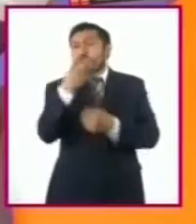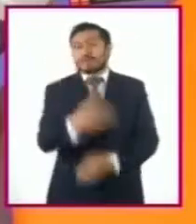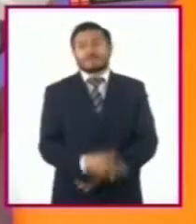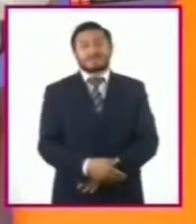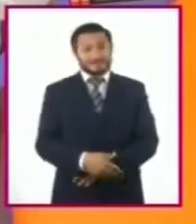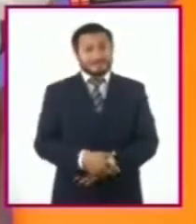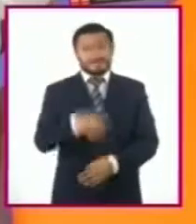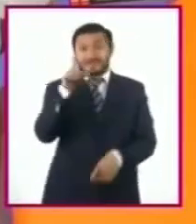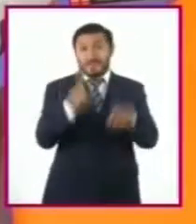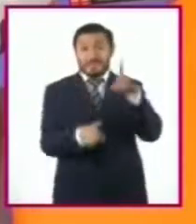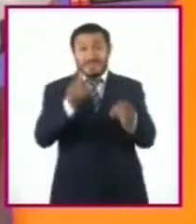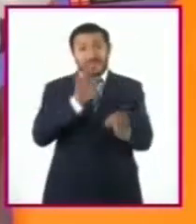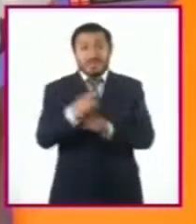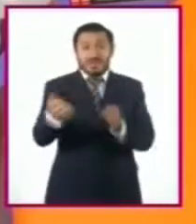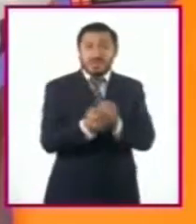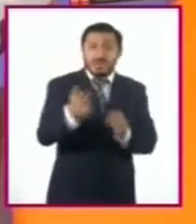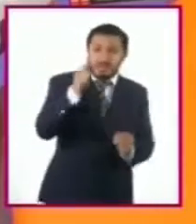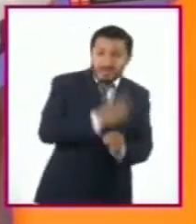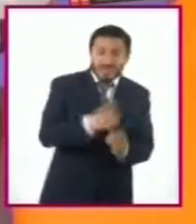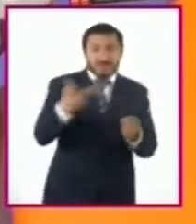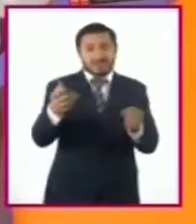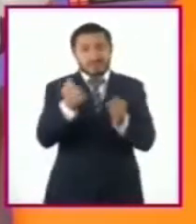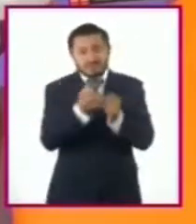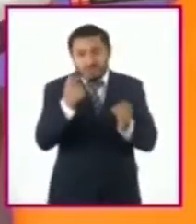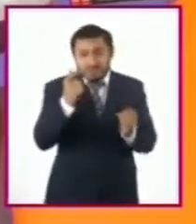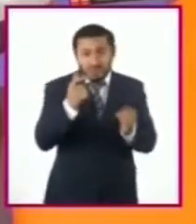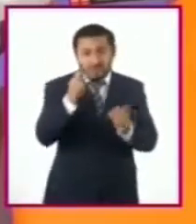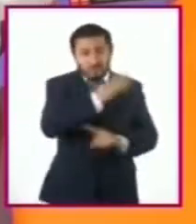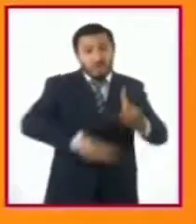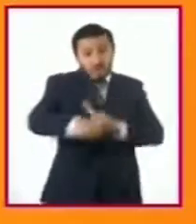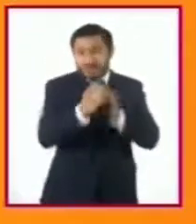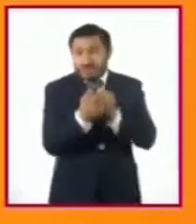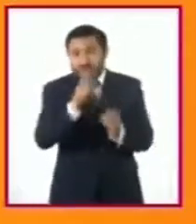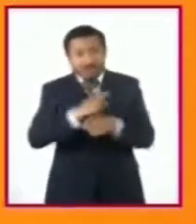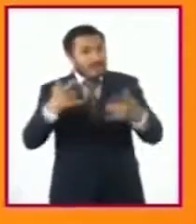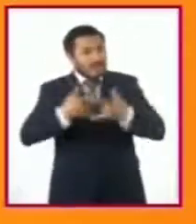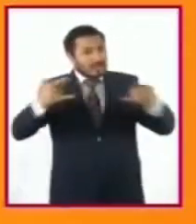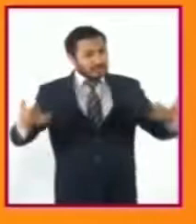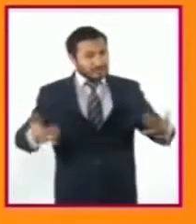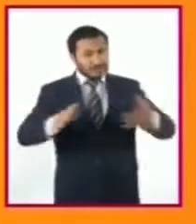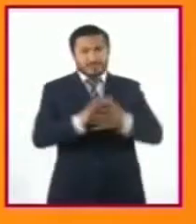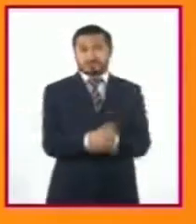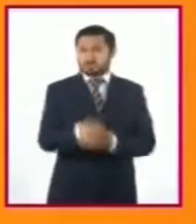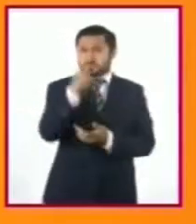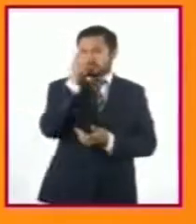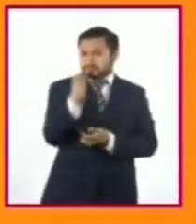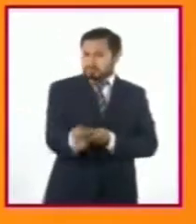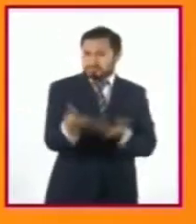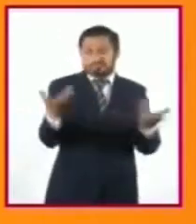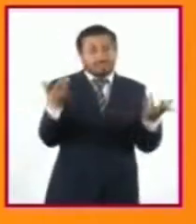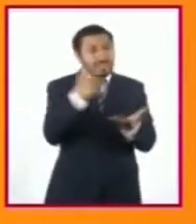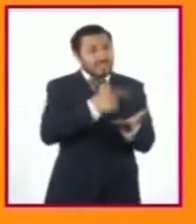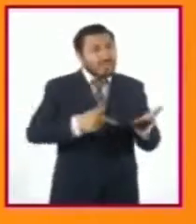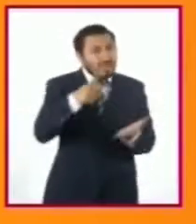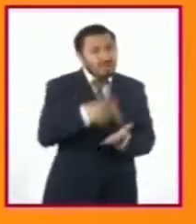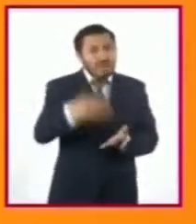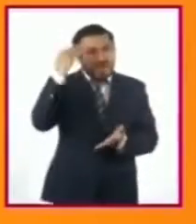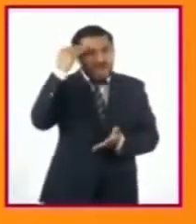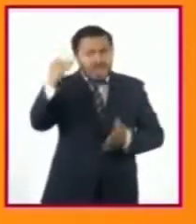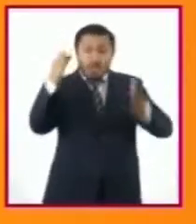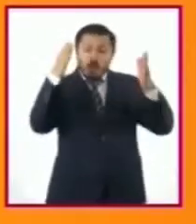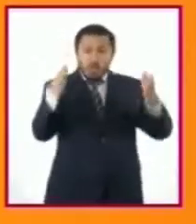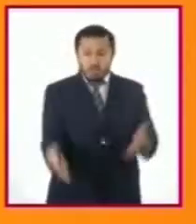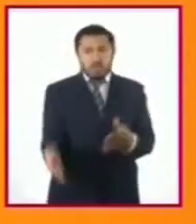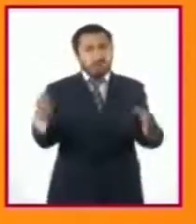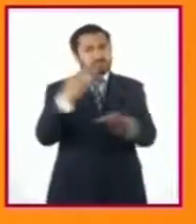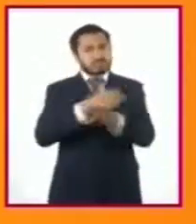social o histórico en el que vivieron quienes la escribieron. Esto quiere decir que el lugar, la época y los